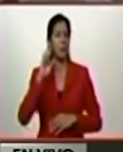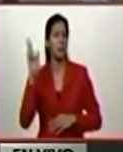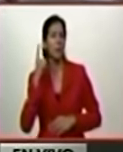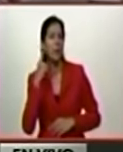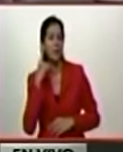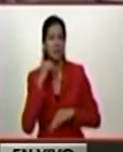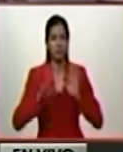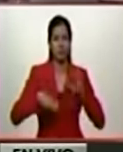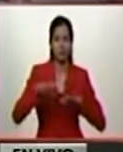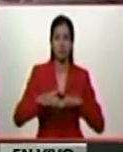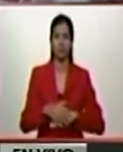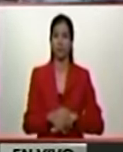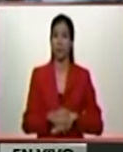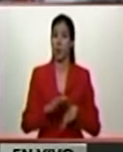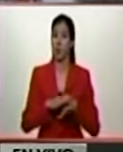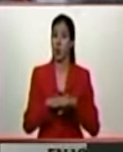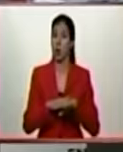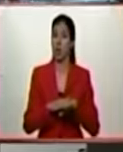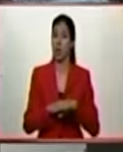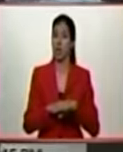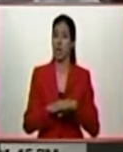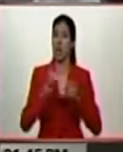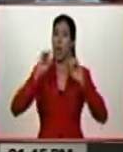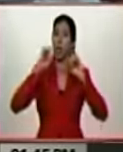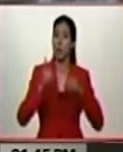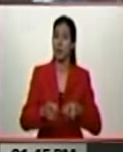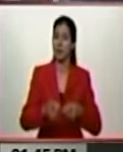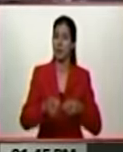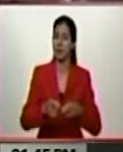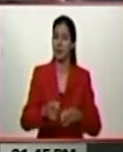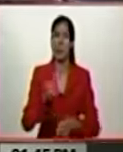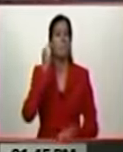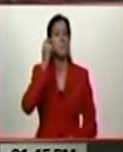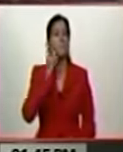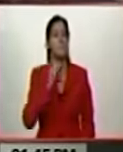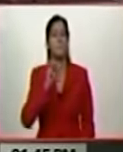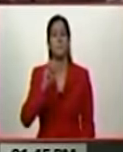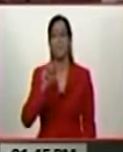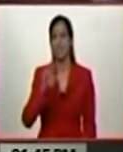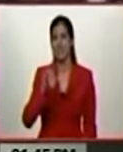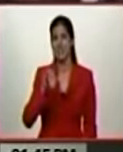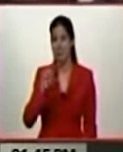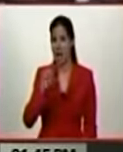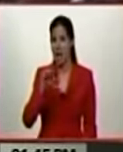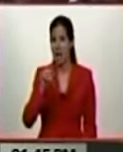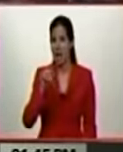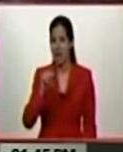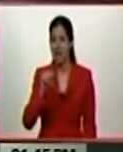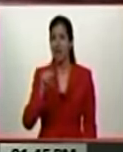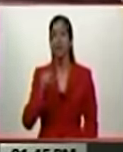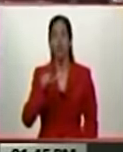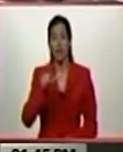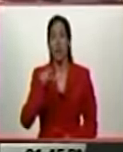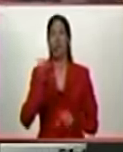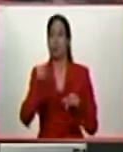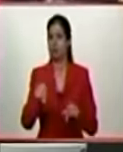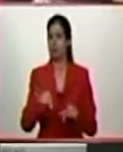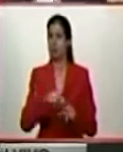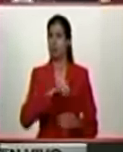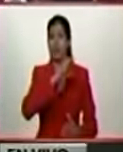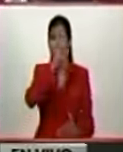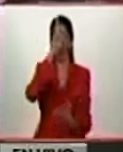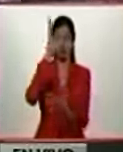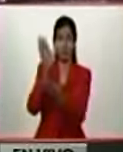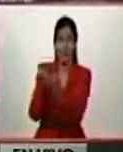parranda, porque la autopista Gran Mariscal de Ayacucho ha llegado hasta la recta